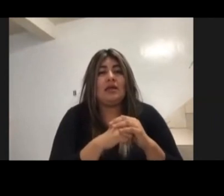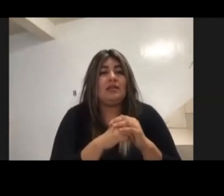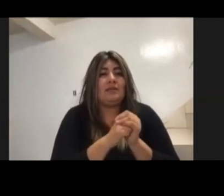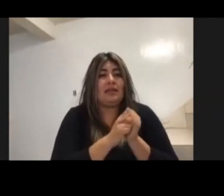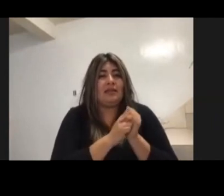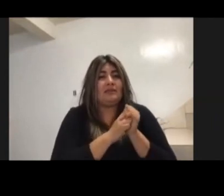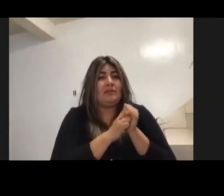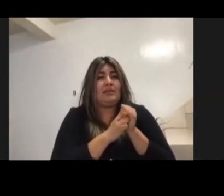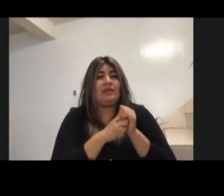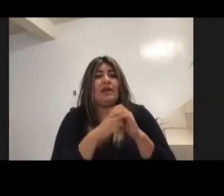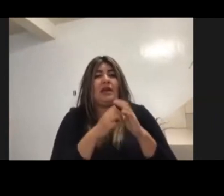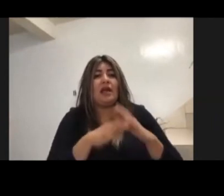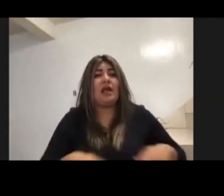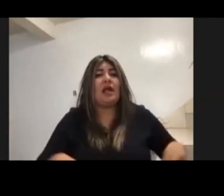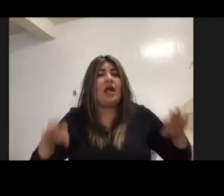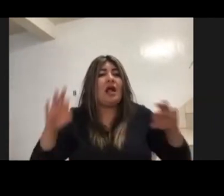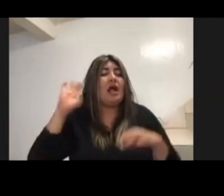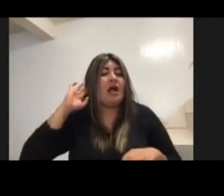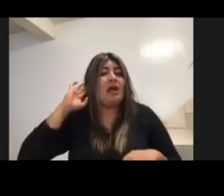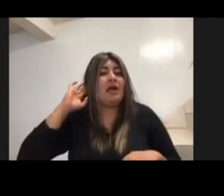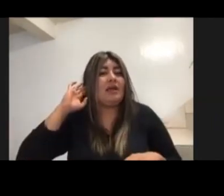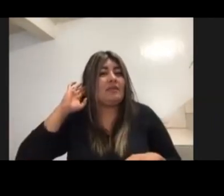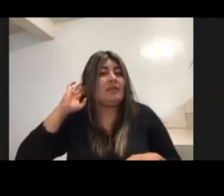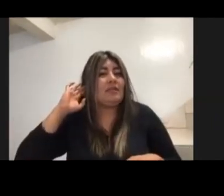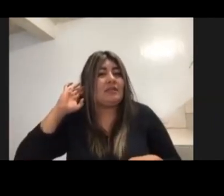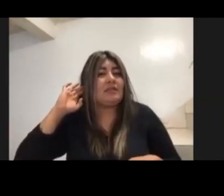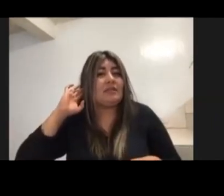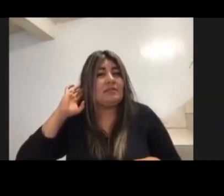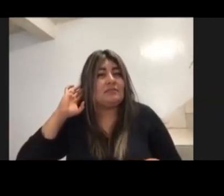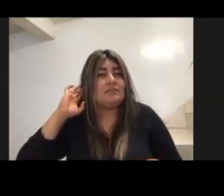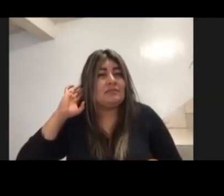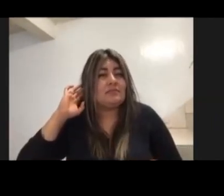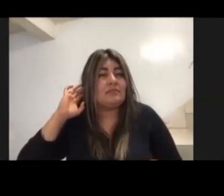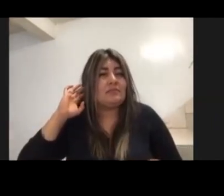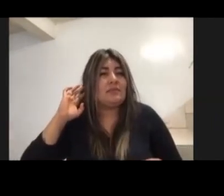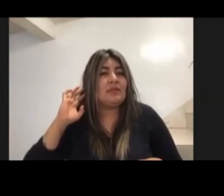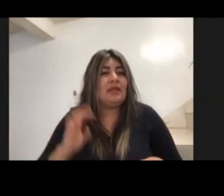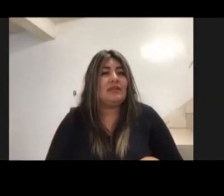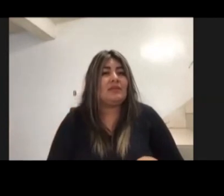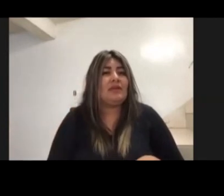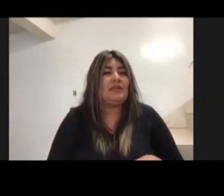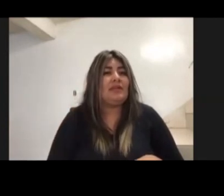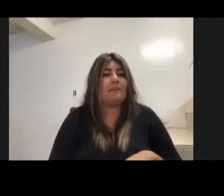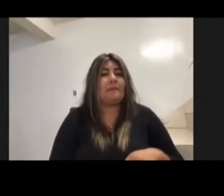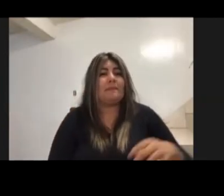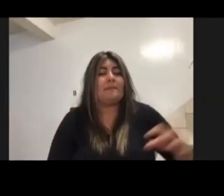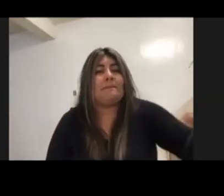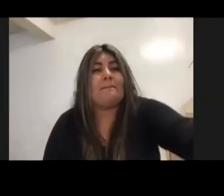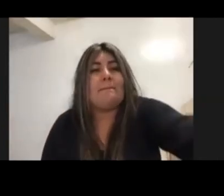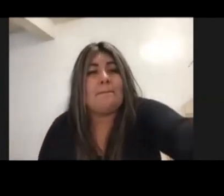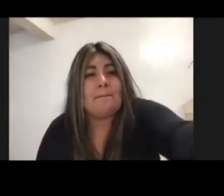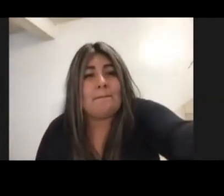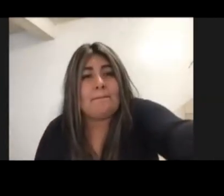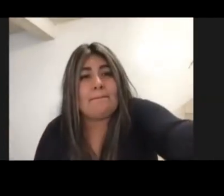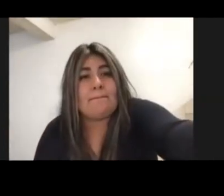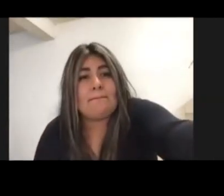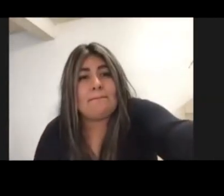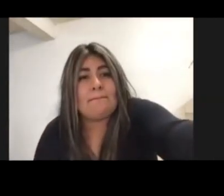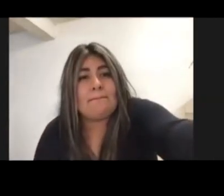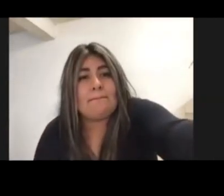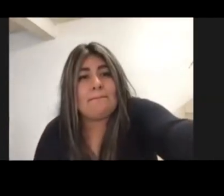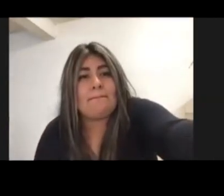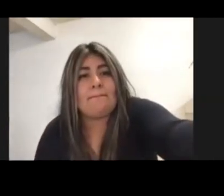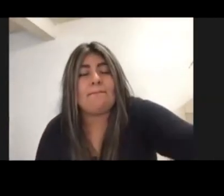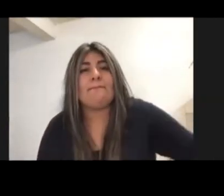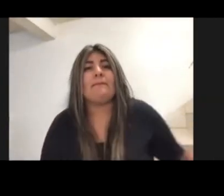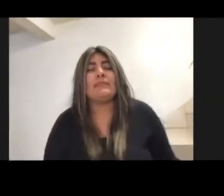sesión los maestros exploren un poquito qué es lo que los niños saben sobre los temas que van a tratar, qué saben sobre